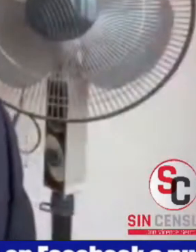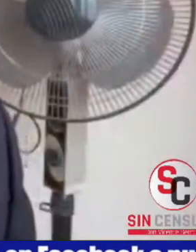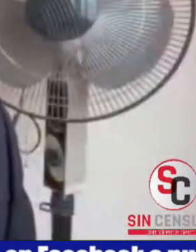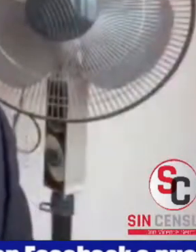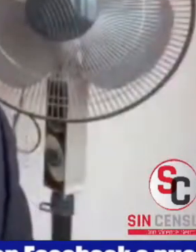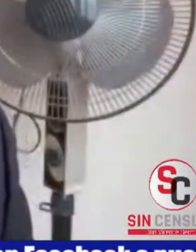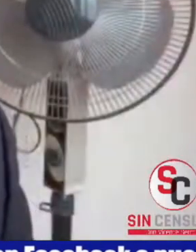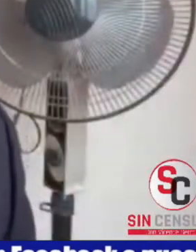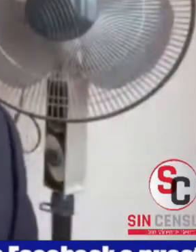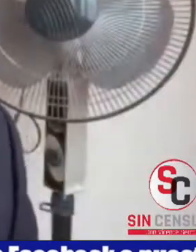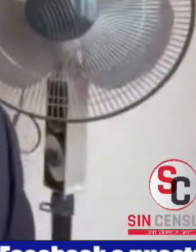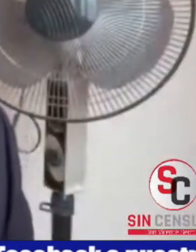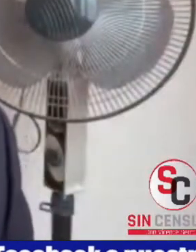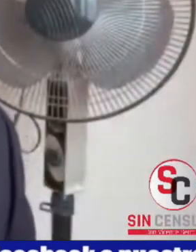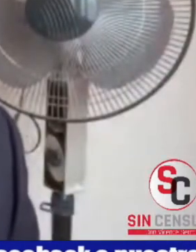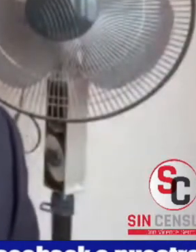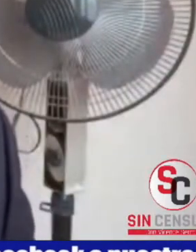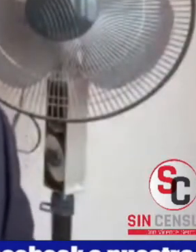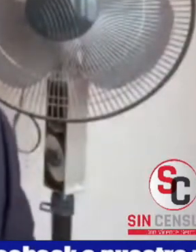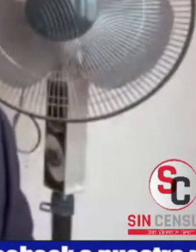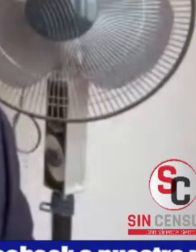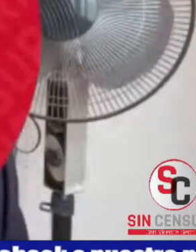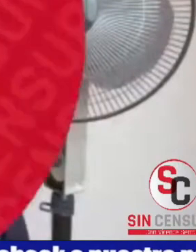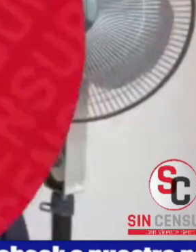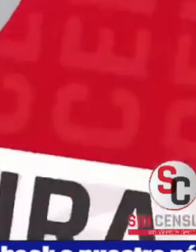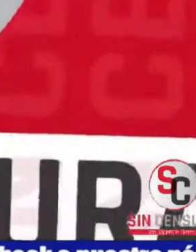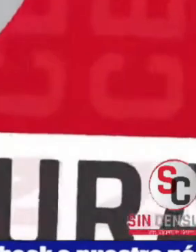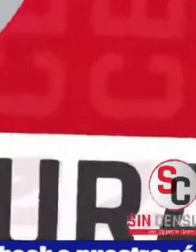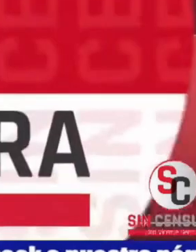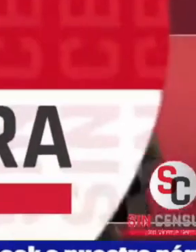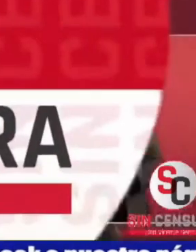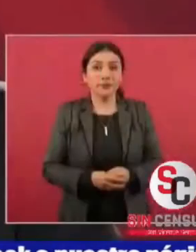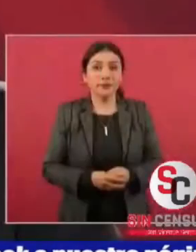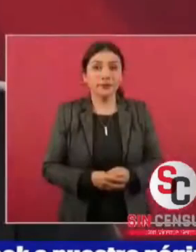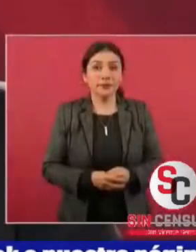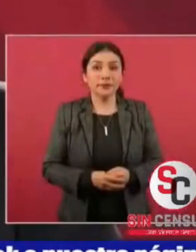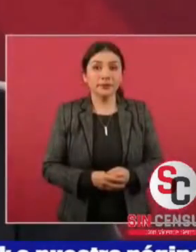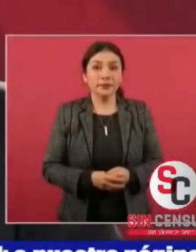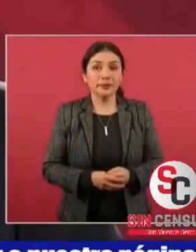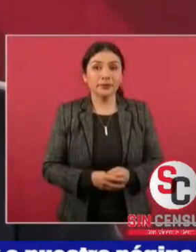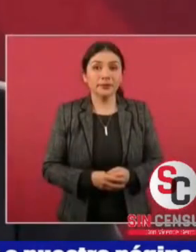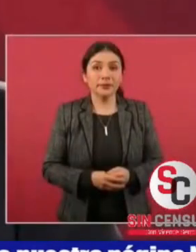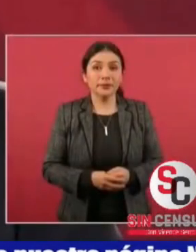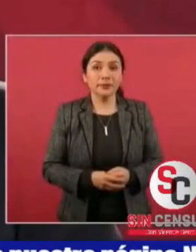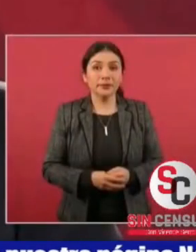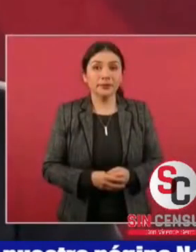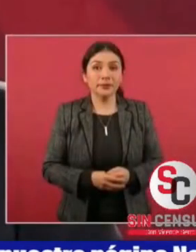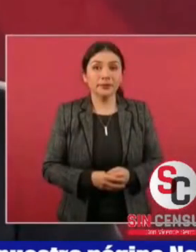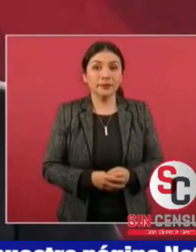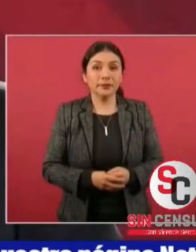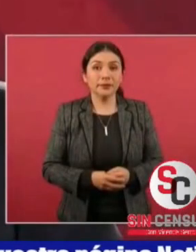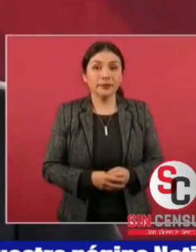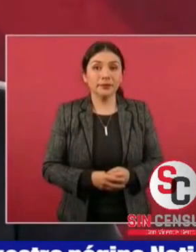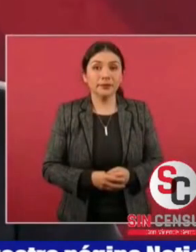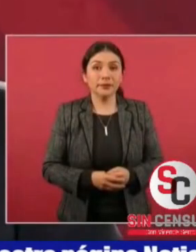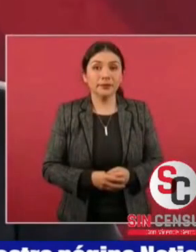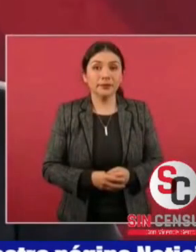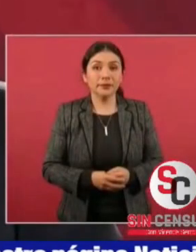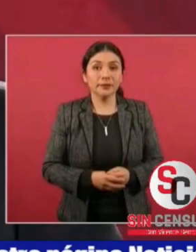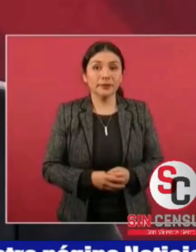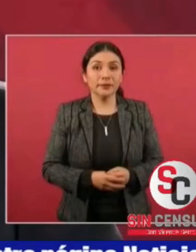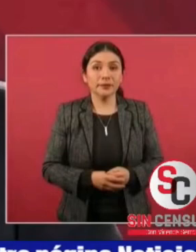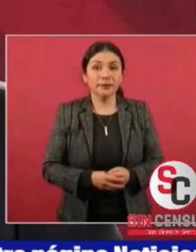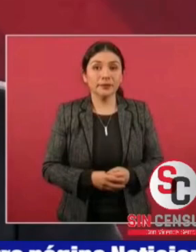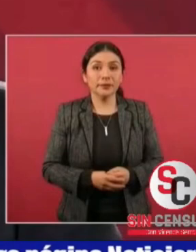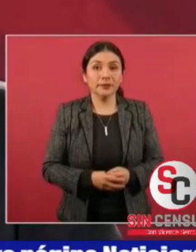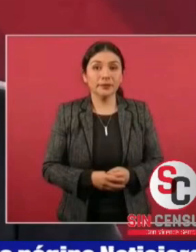a proyectarle a la audiencia de Sin Censura esto de la caca en el periodismo? Y vaya que si hay muchos que